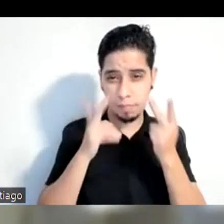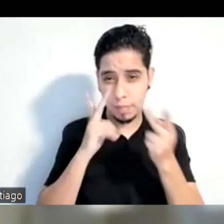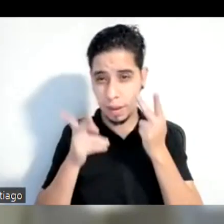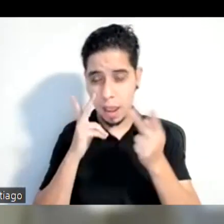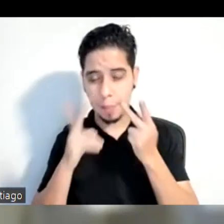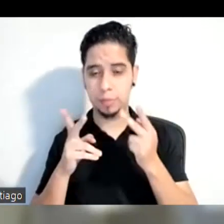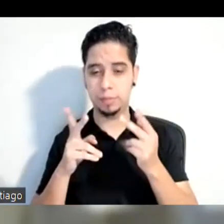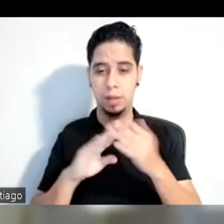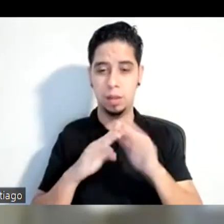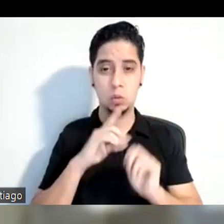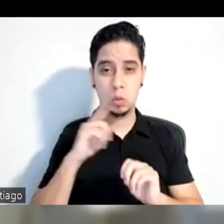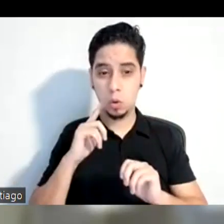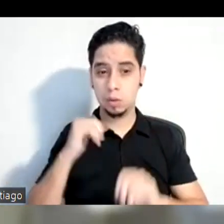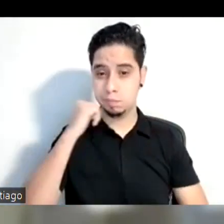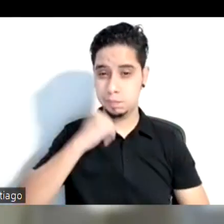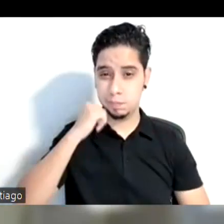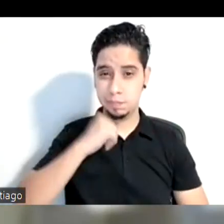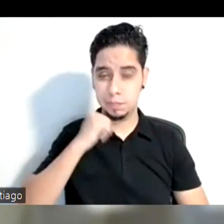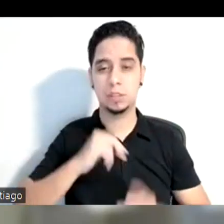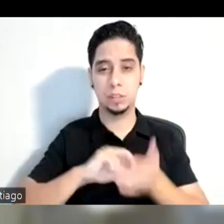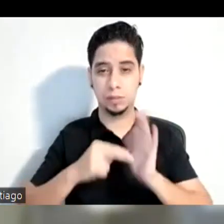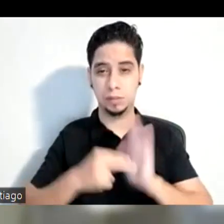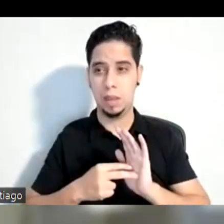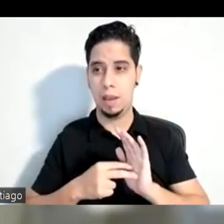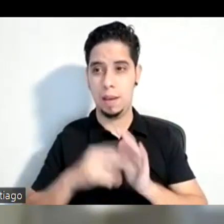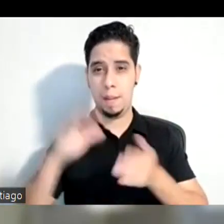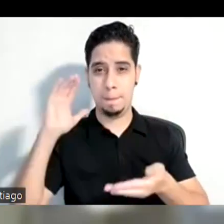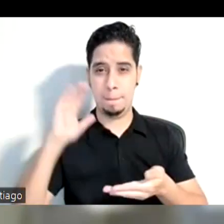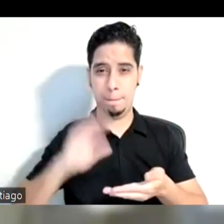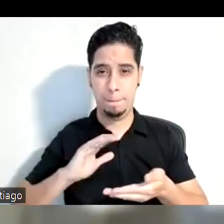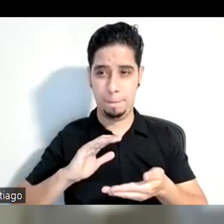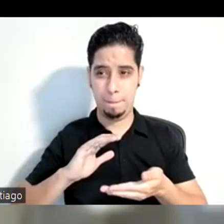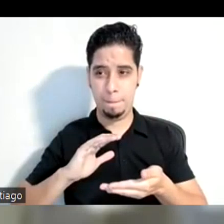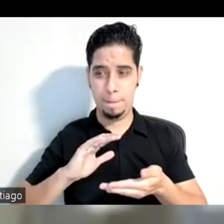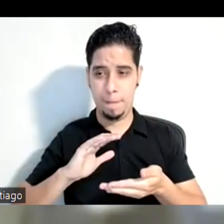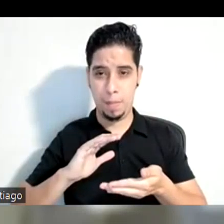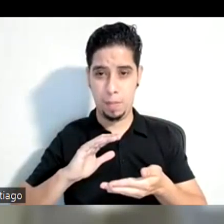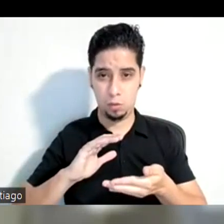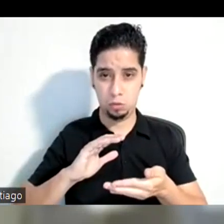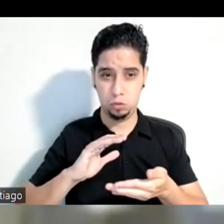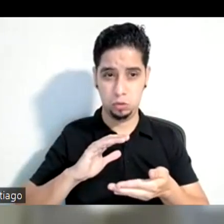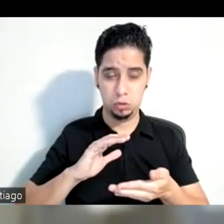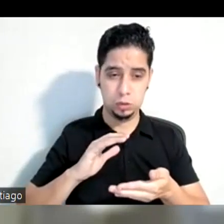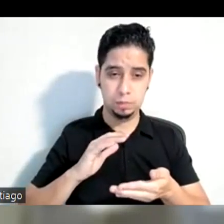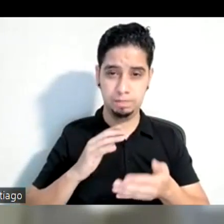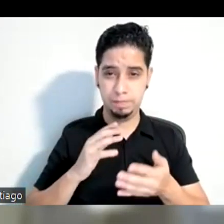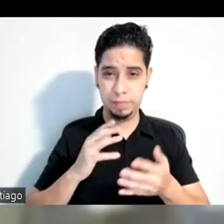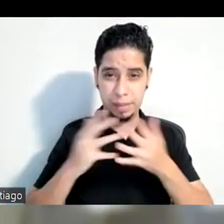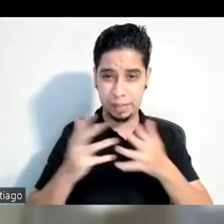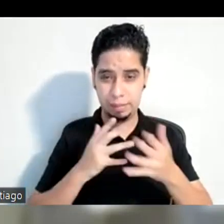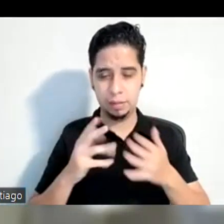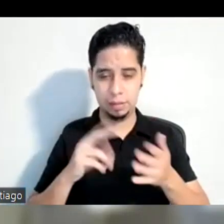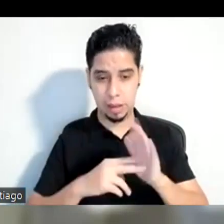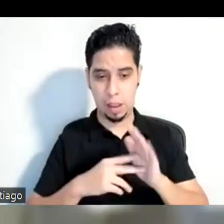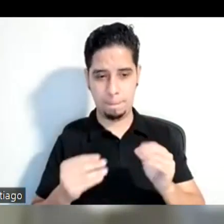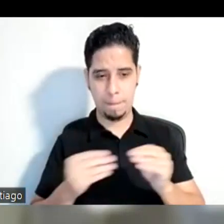sola en el diario vivir, pues menos visible, ¿no? Claro. Y entonces más consideración se tiene con